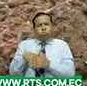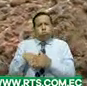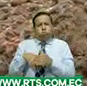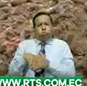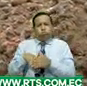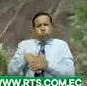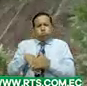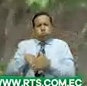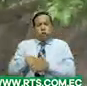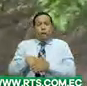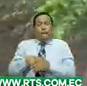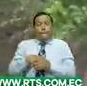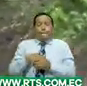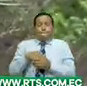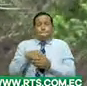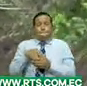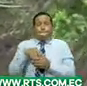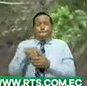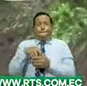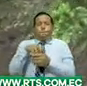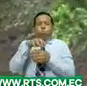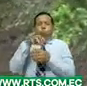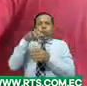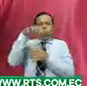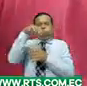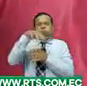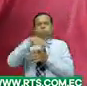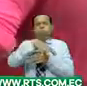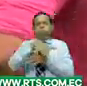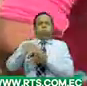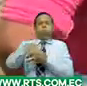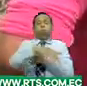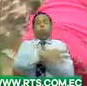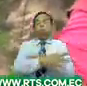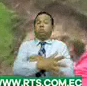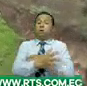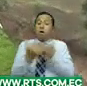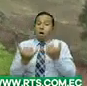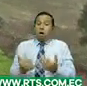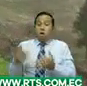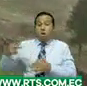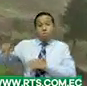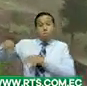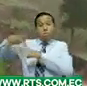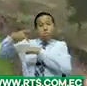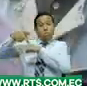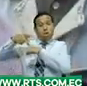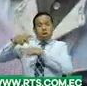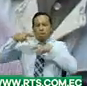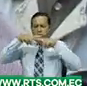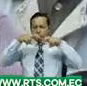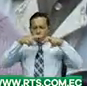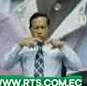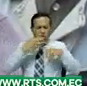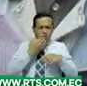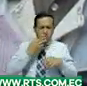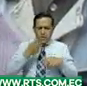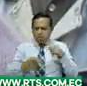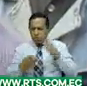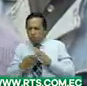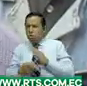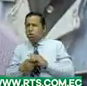geológica para evitar que nuevamente la naturaleza se ensañe con los cantones Chunche y Alausí. Están las vías, el puente de abajo ya